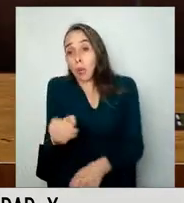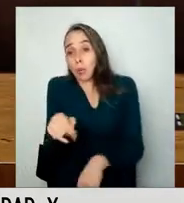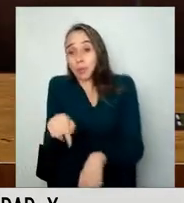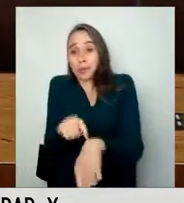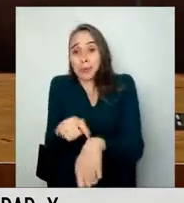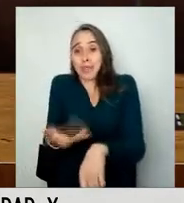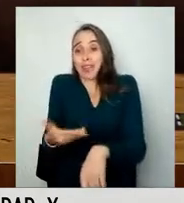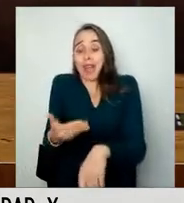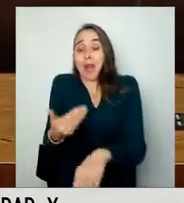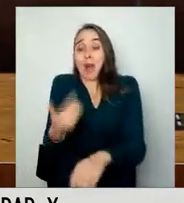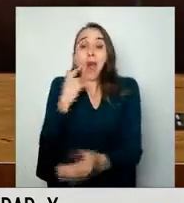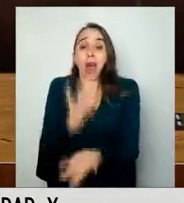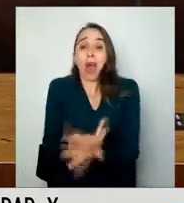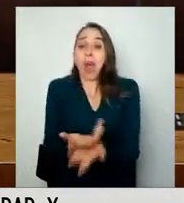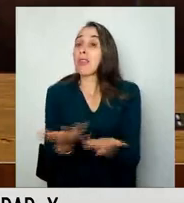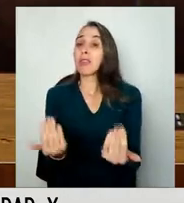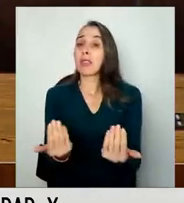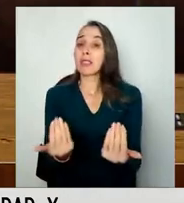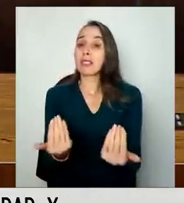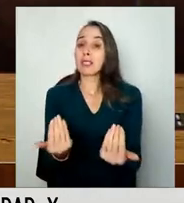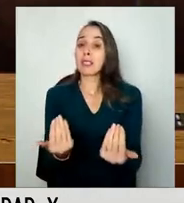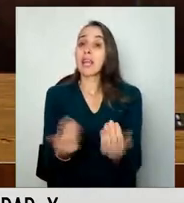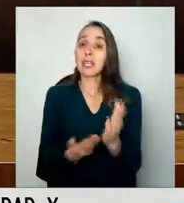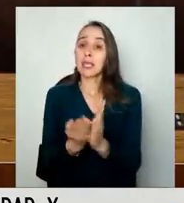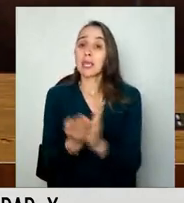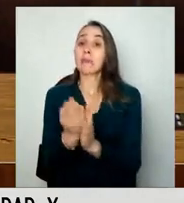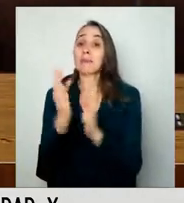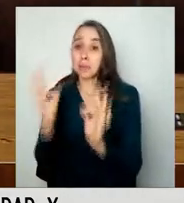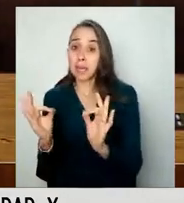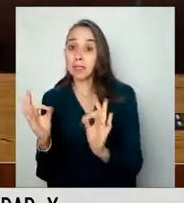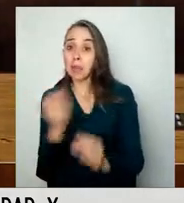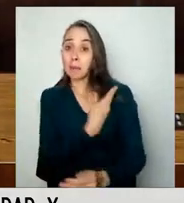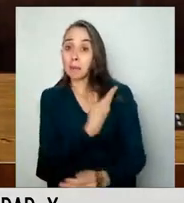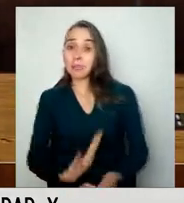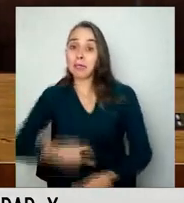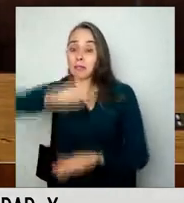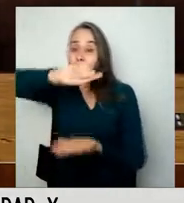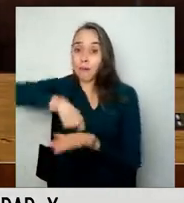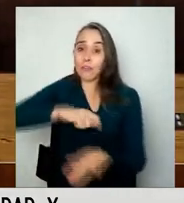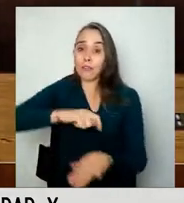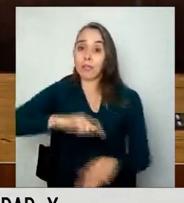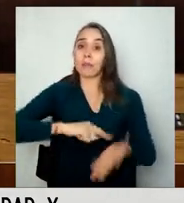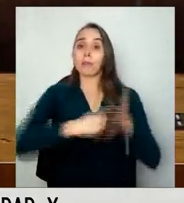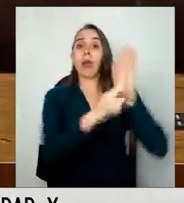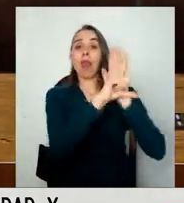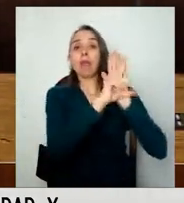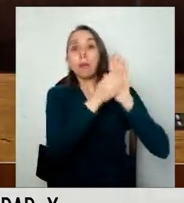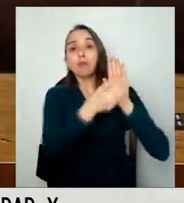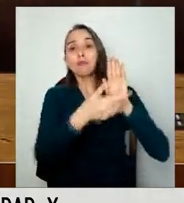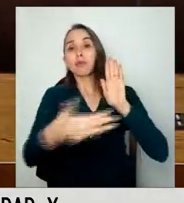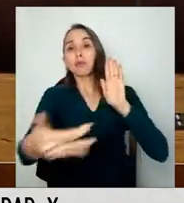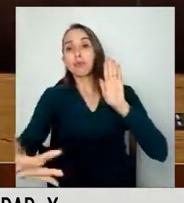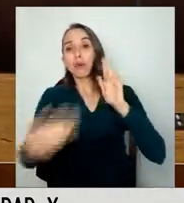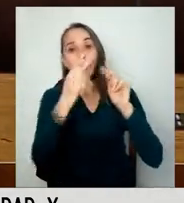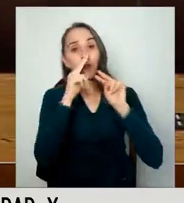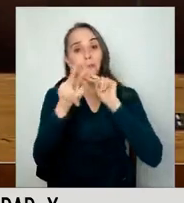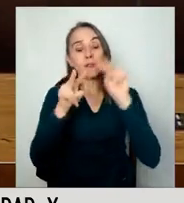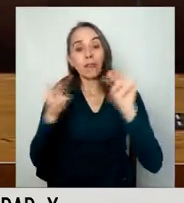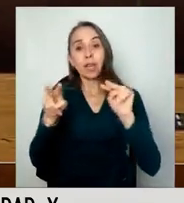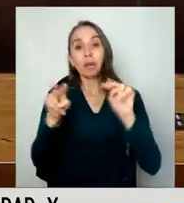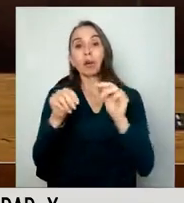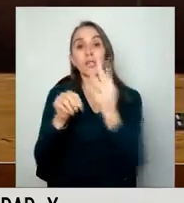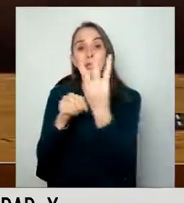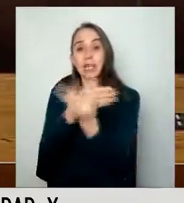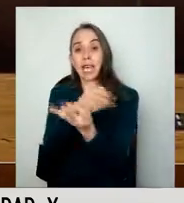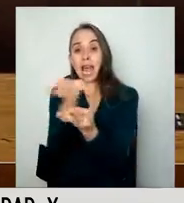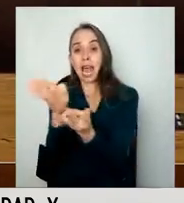requiere que entre ya en vigencia y lo podamos ver actuando tanto en en cada una de sus tres dimensiones la dimensión